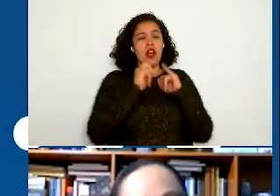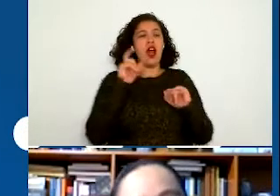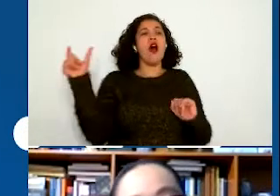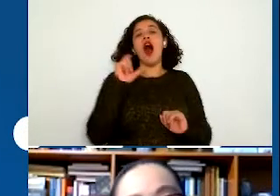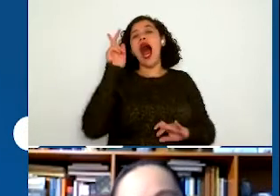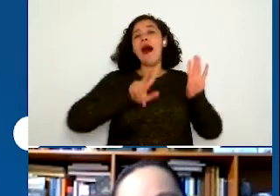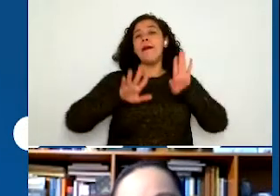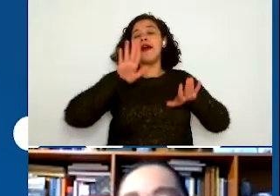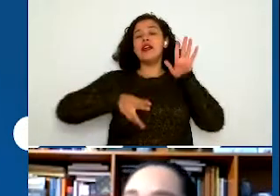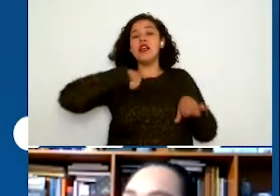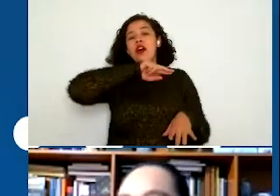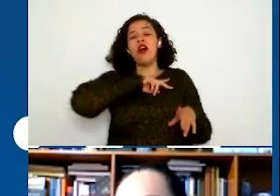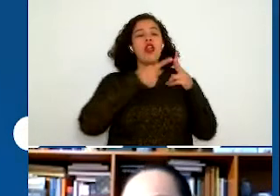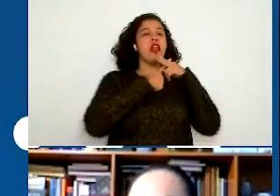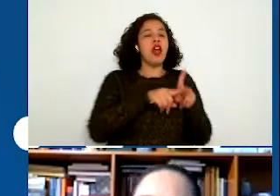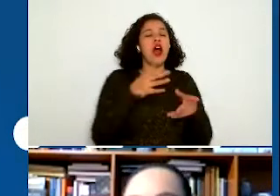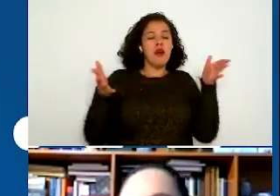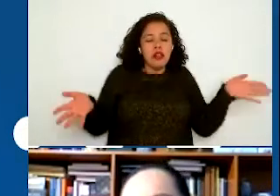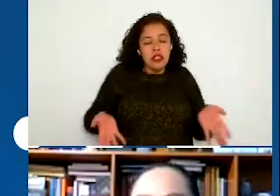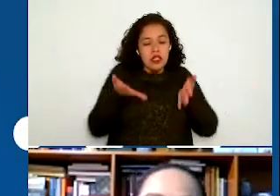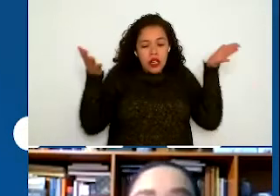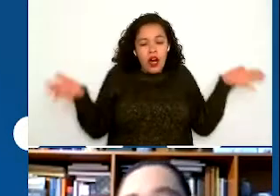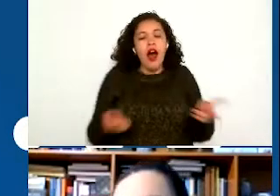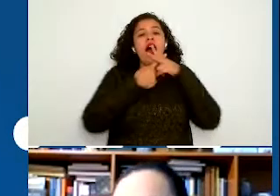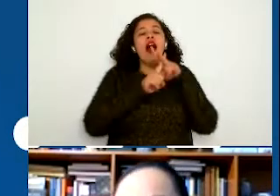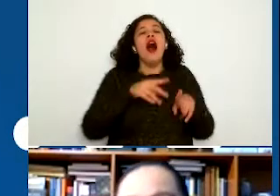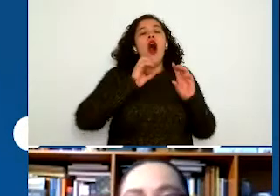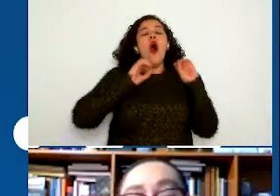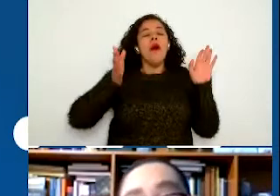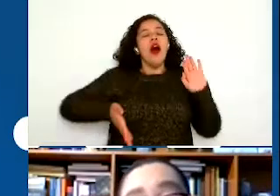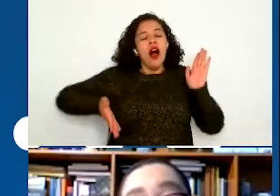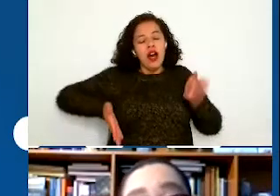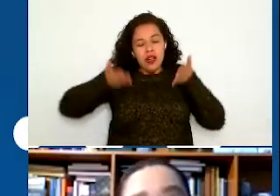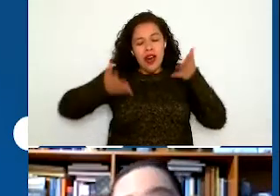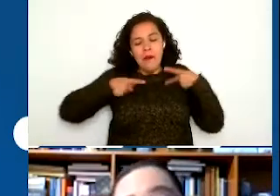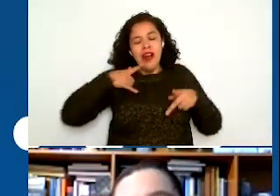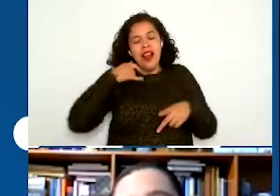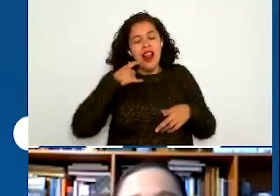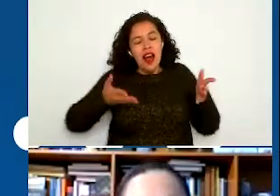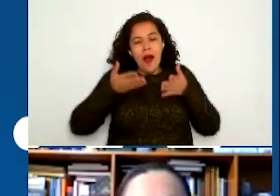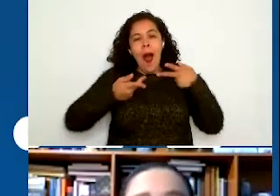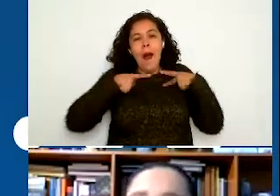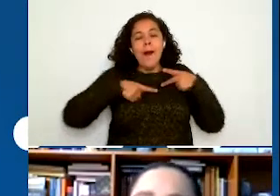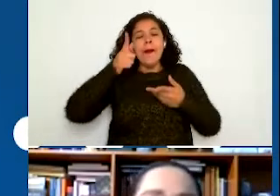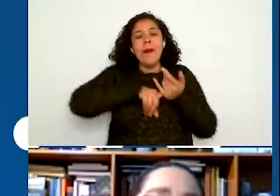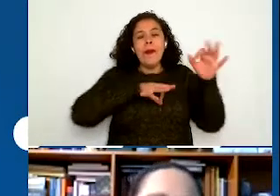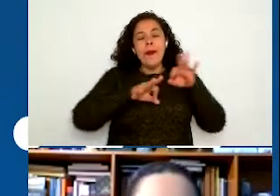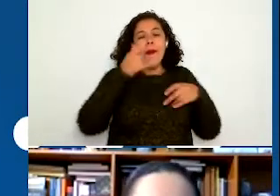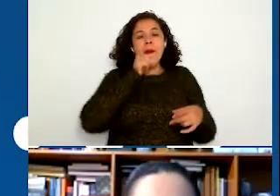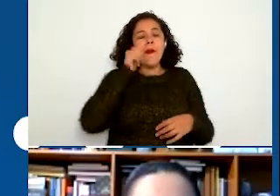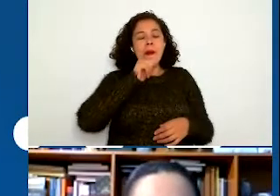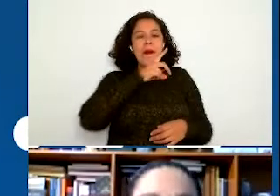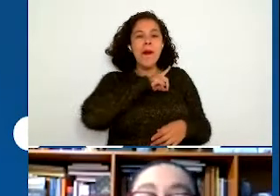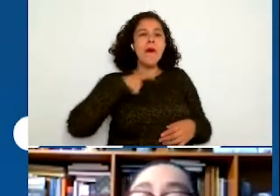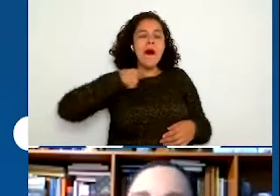se tiene que empezar a mover, se tiene que empezar a motivar al personal para entender que todo el tiempo tenemos